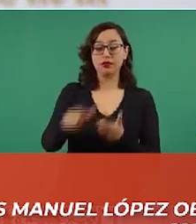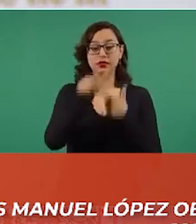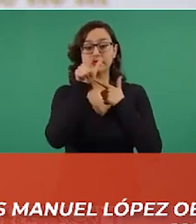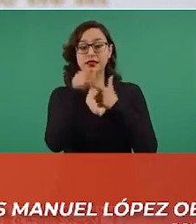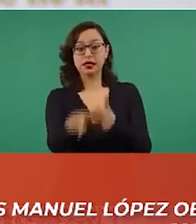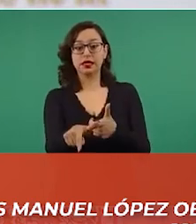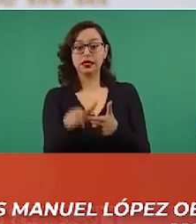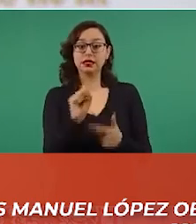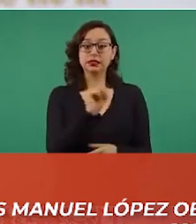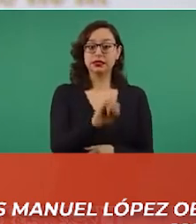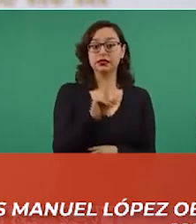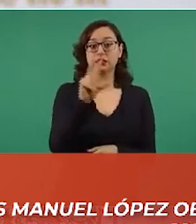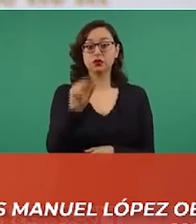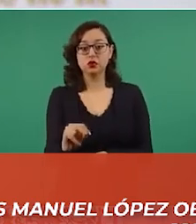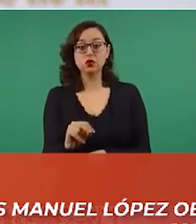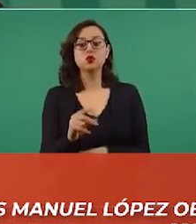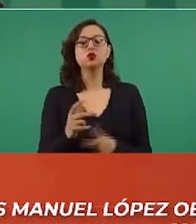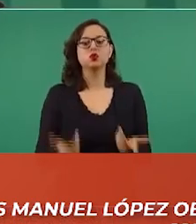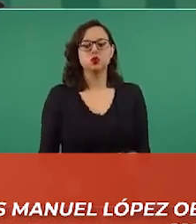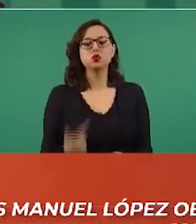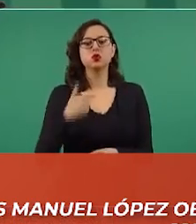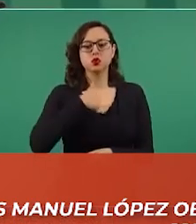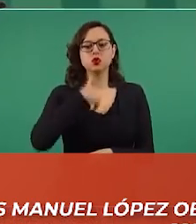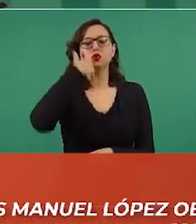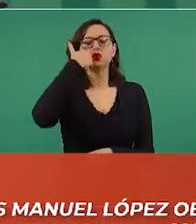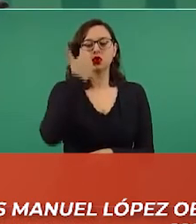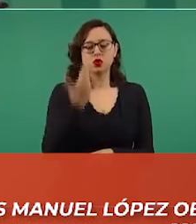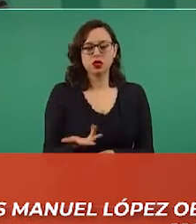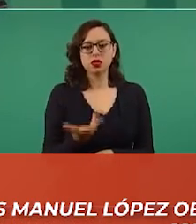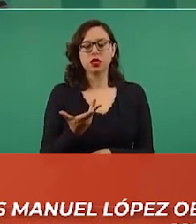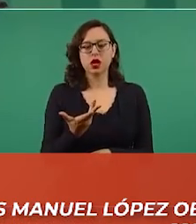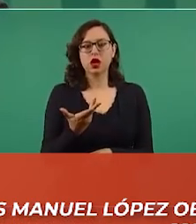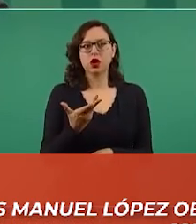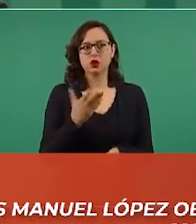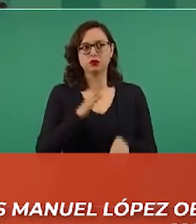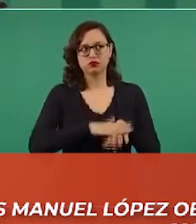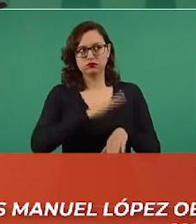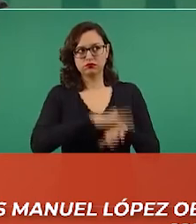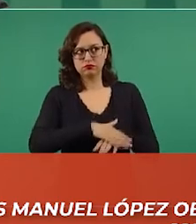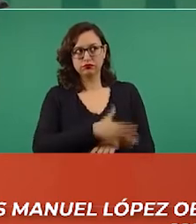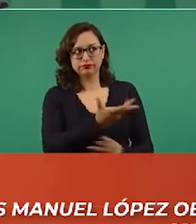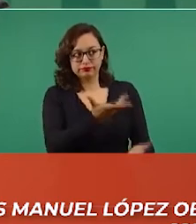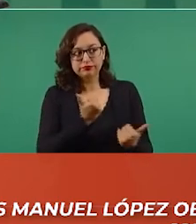Ahora que ya pasó la elección, quiero tener una respuesta